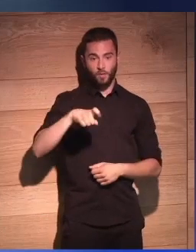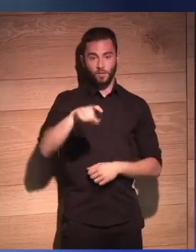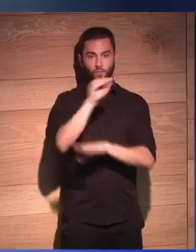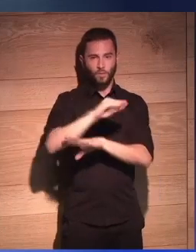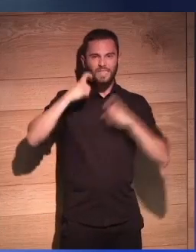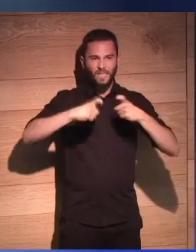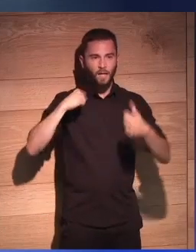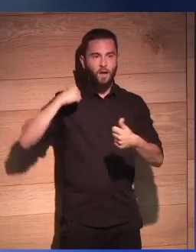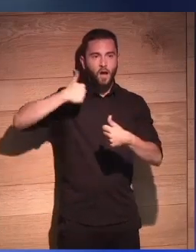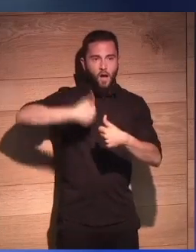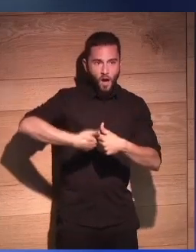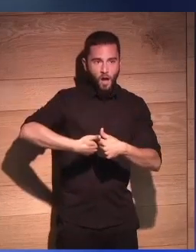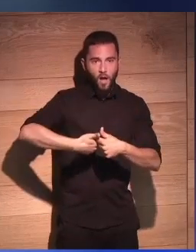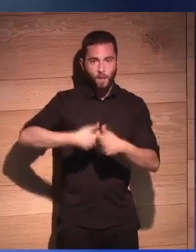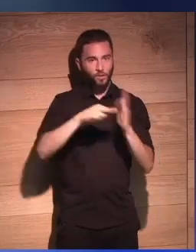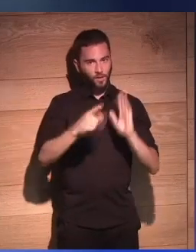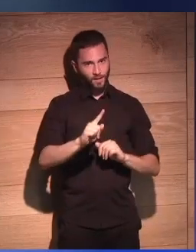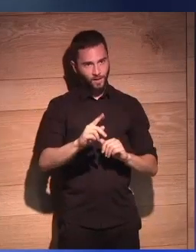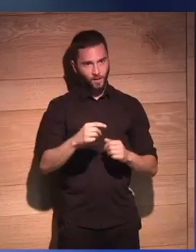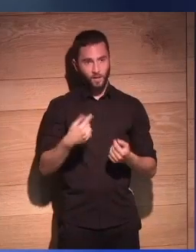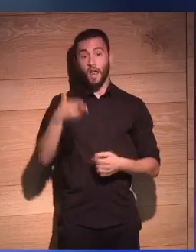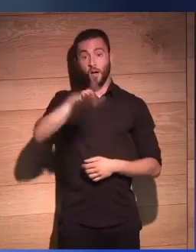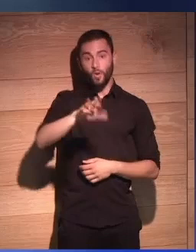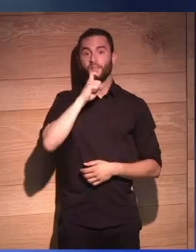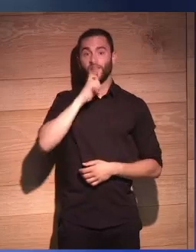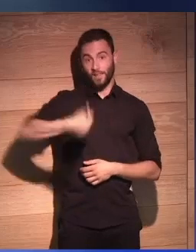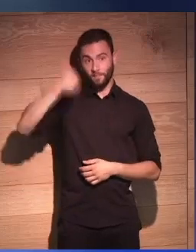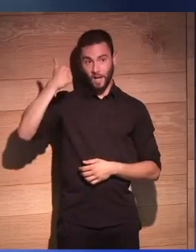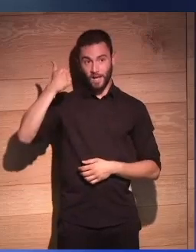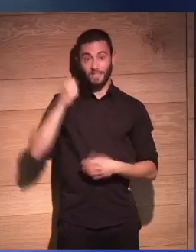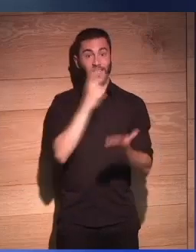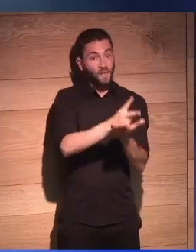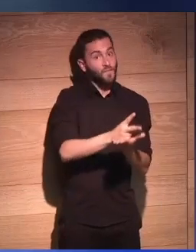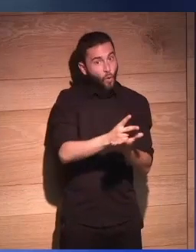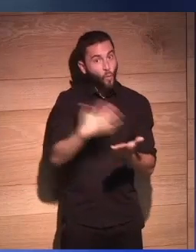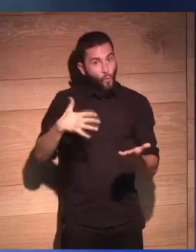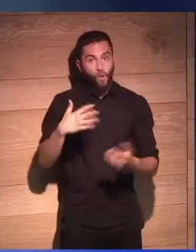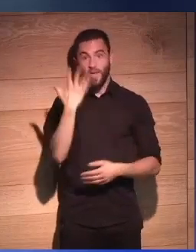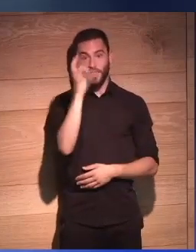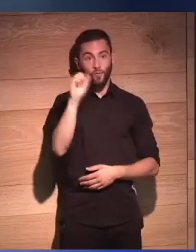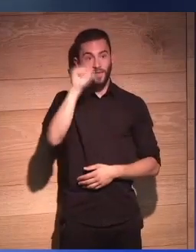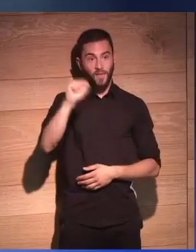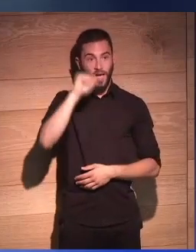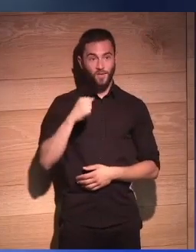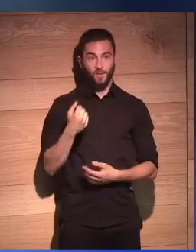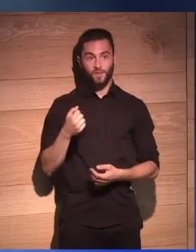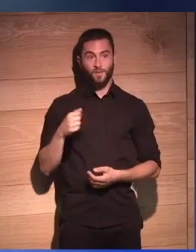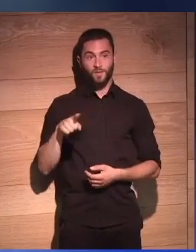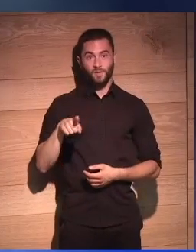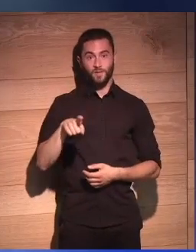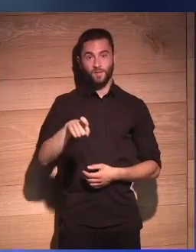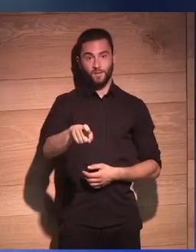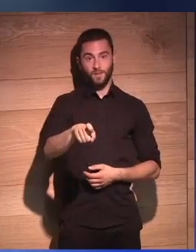cáncer? No teníamos la tecnología. La muerte es mucho más complicada, claro. Como desafío. Llevamos 50 años contra el cáncer, hemos